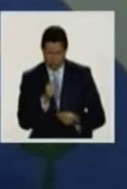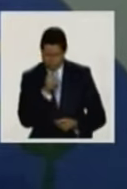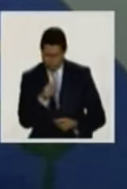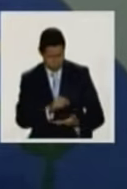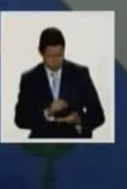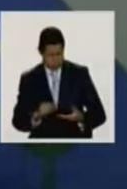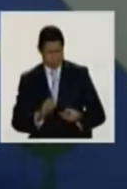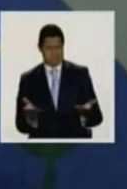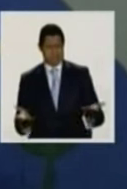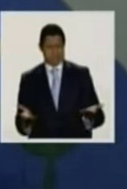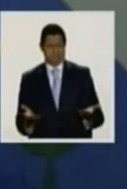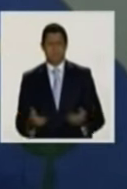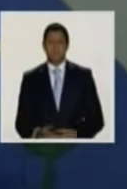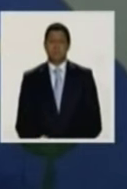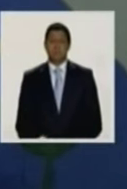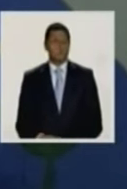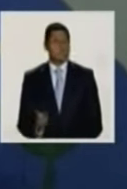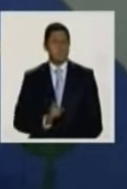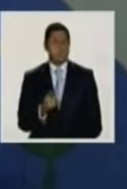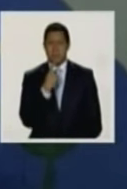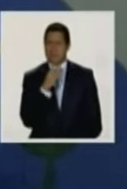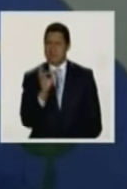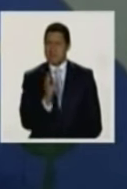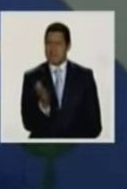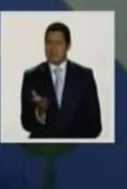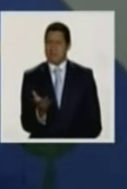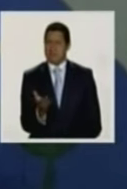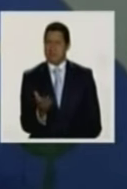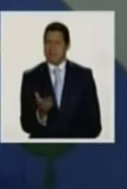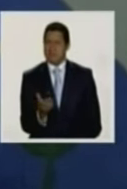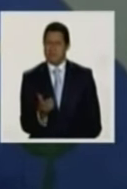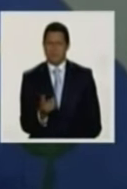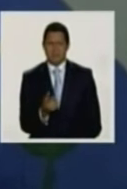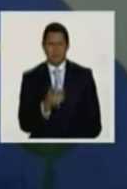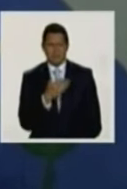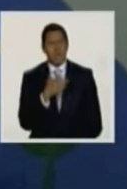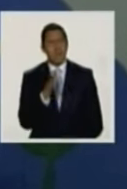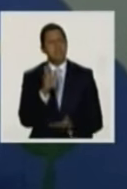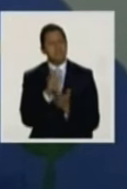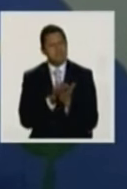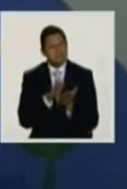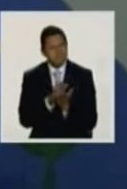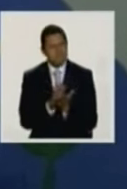disparate. No te decía, ¿por qué no? ¿No te parece mejor esto?